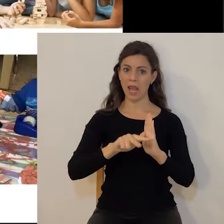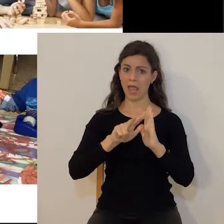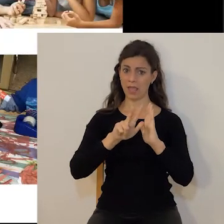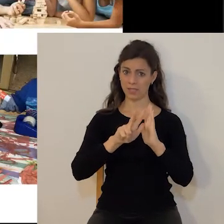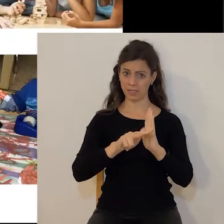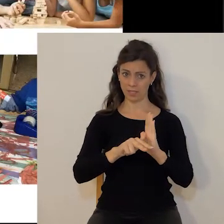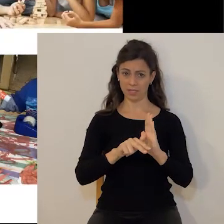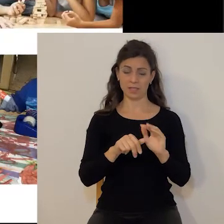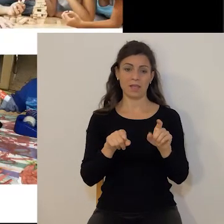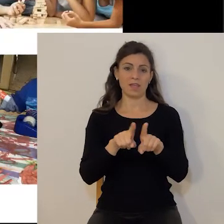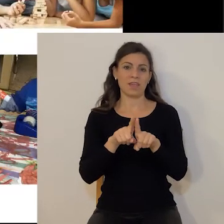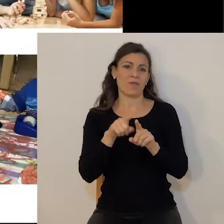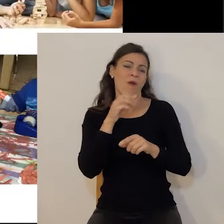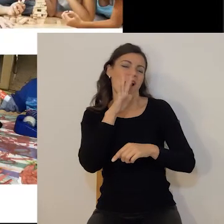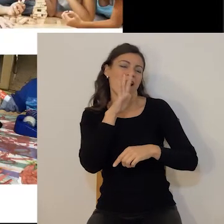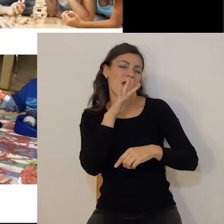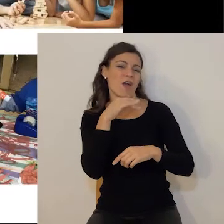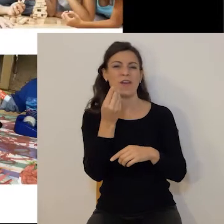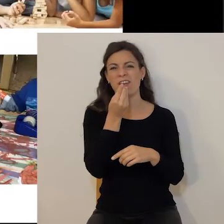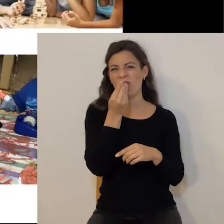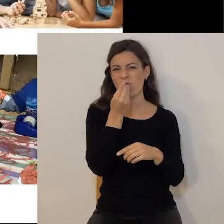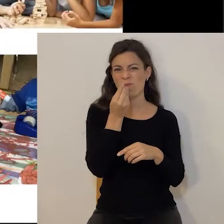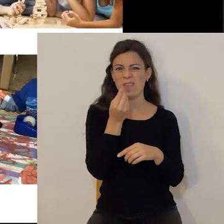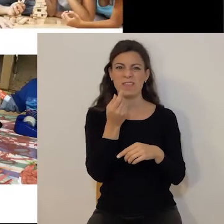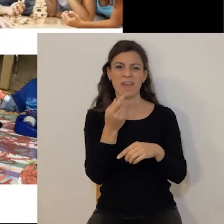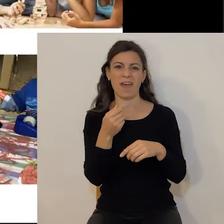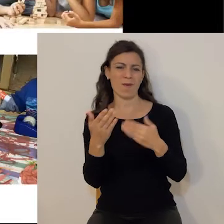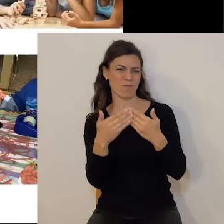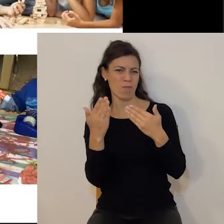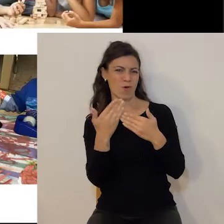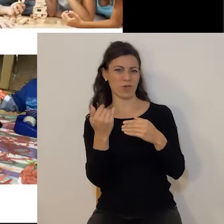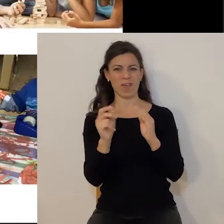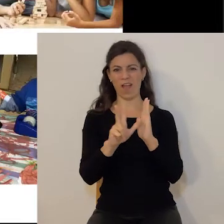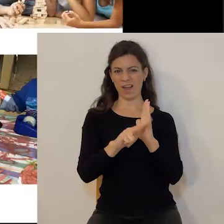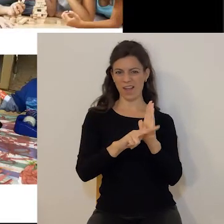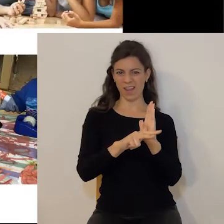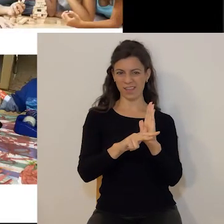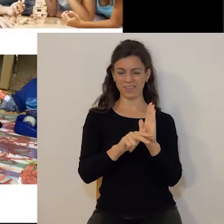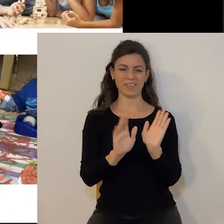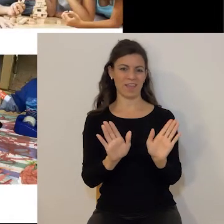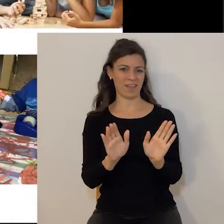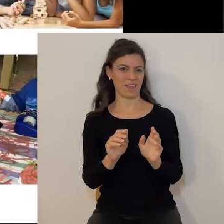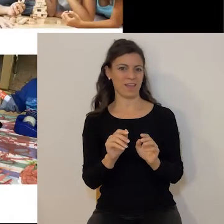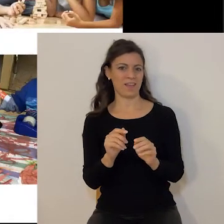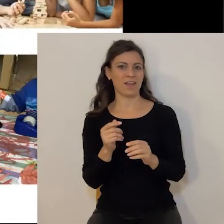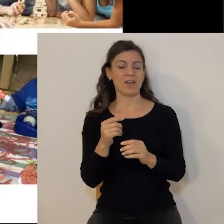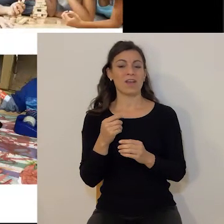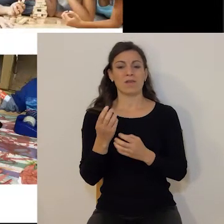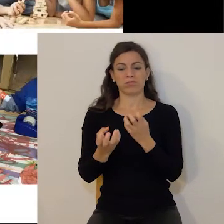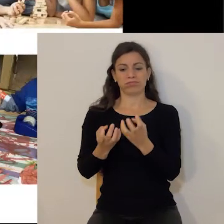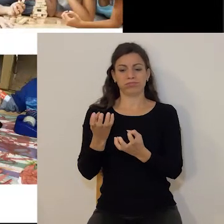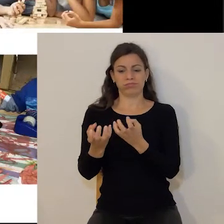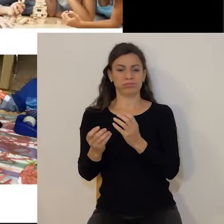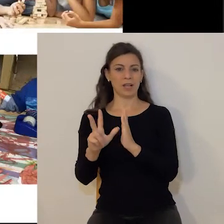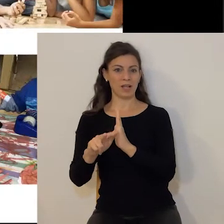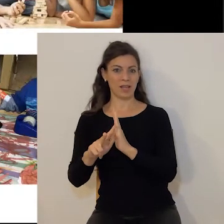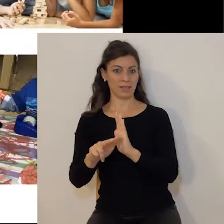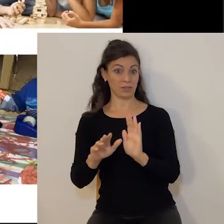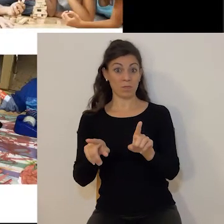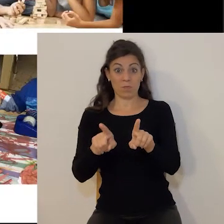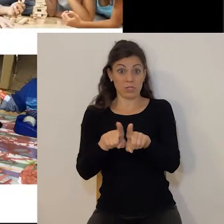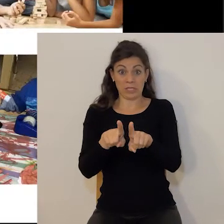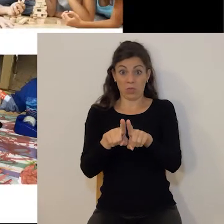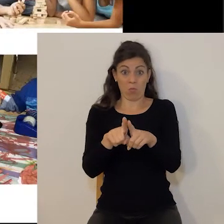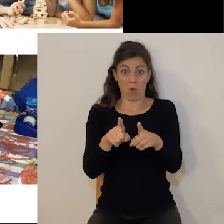puesto de moda la comida lenta, la cocción lenta, pues lo mismo. Este cerebro necesita no un